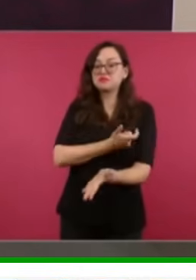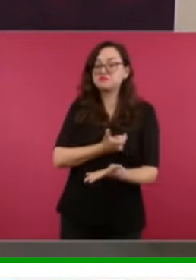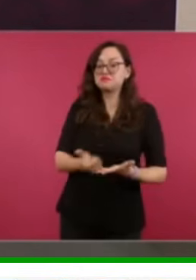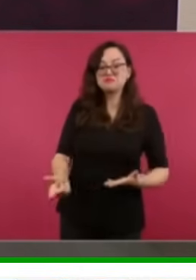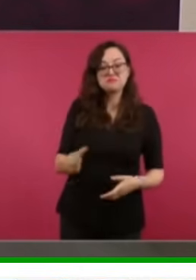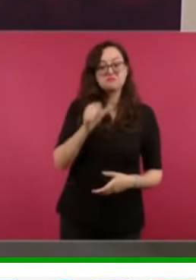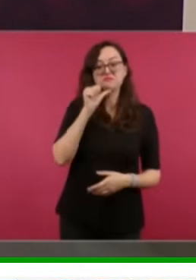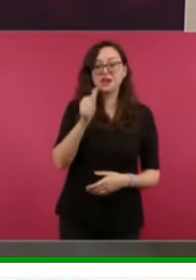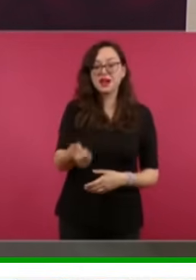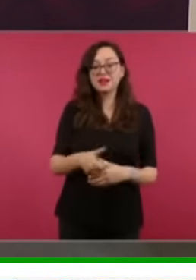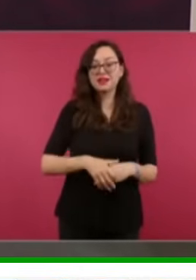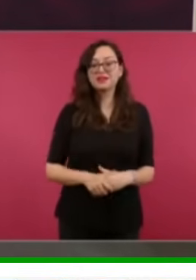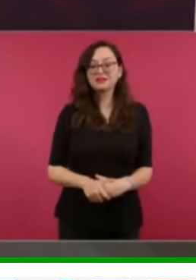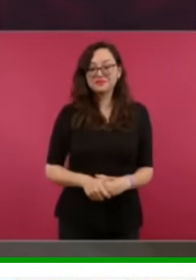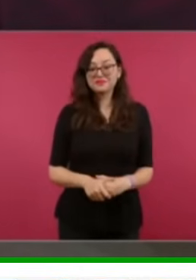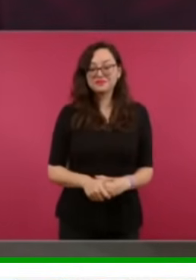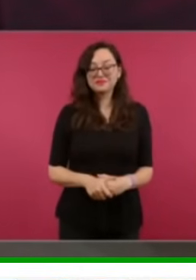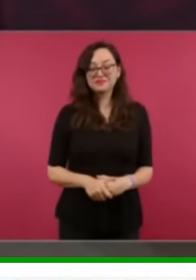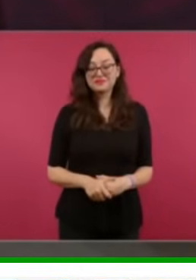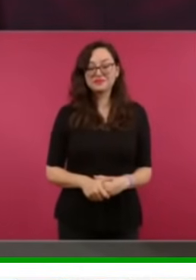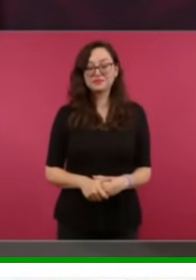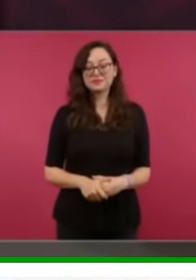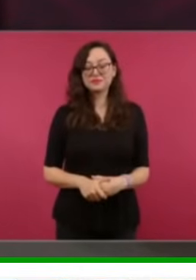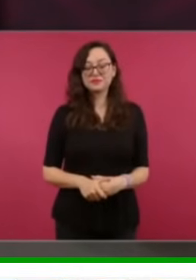del gobierno de Estados Unidos.